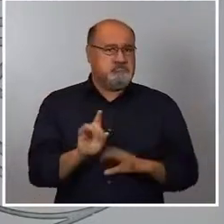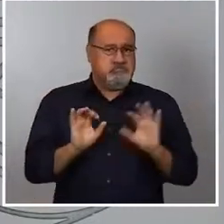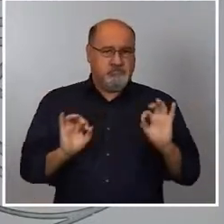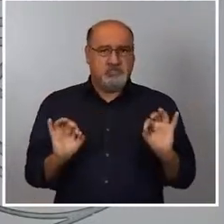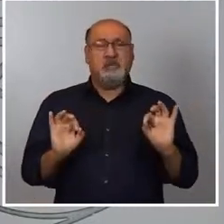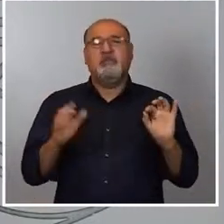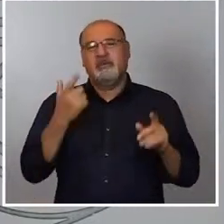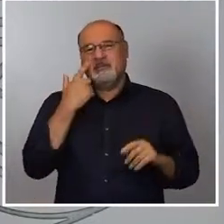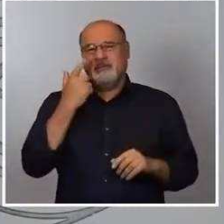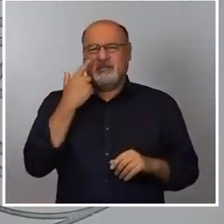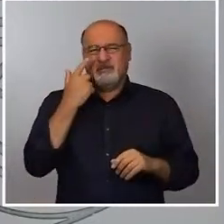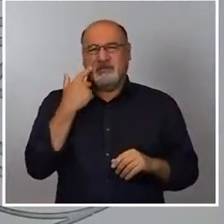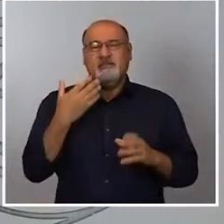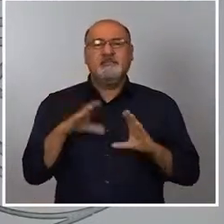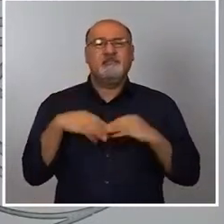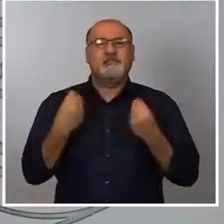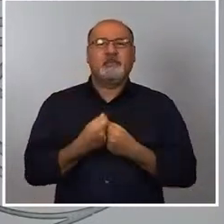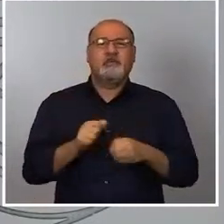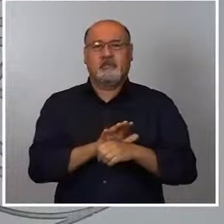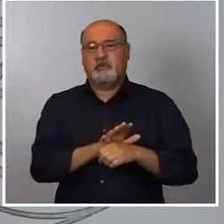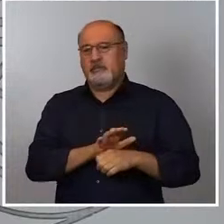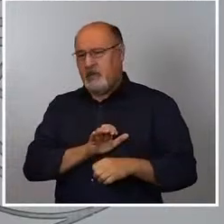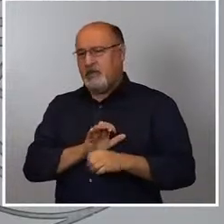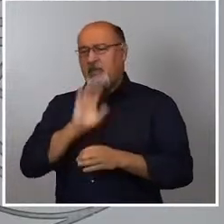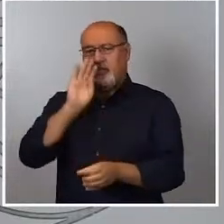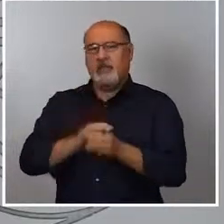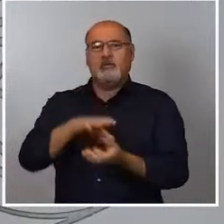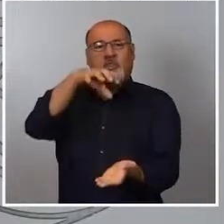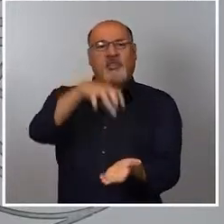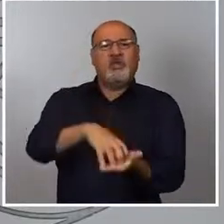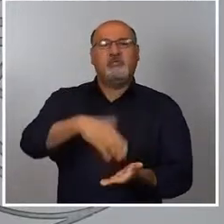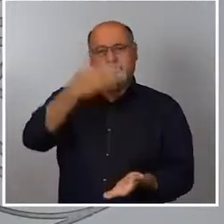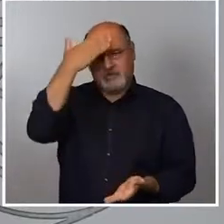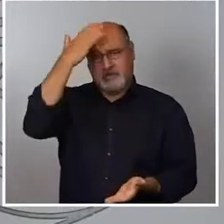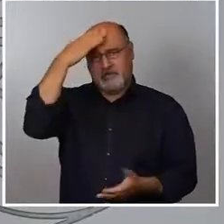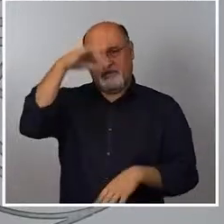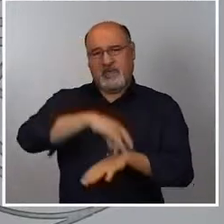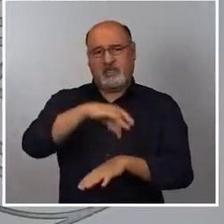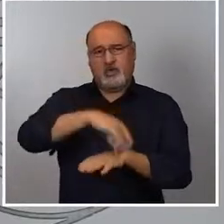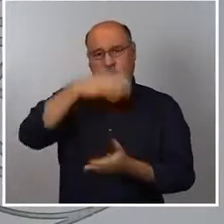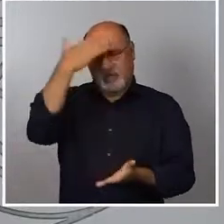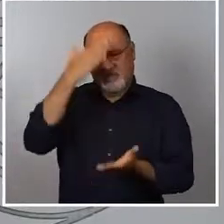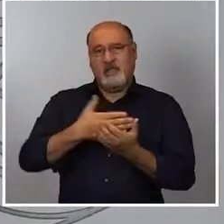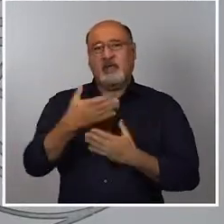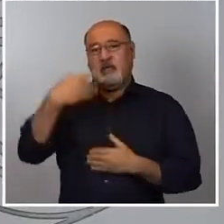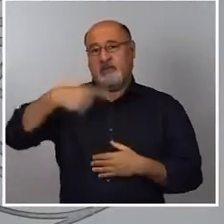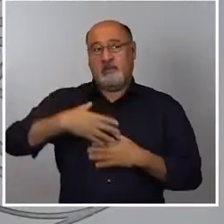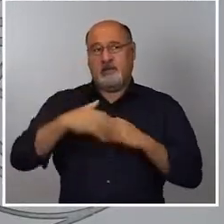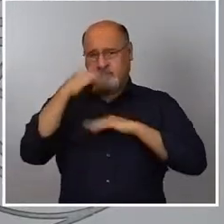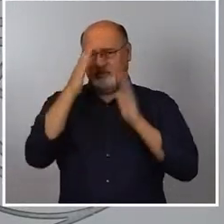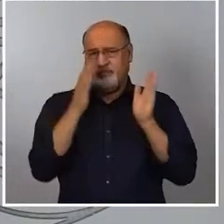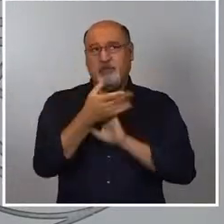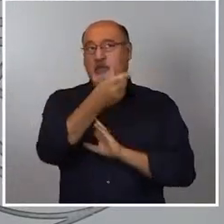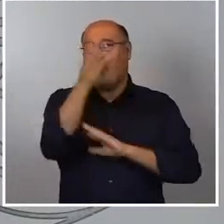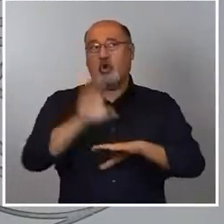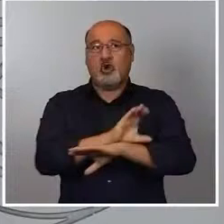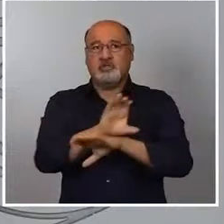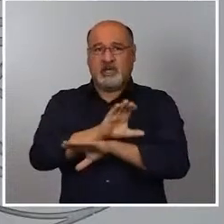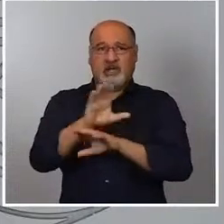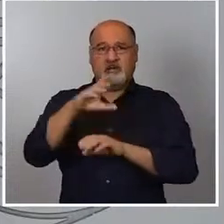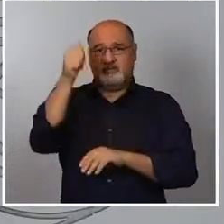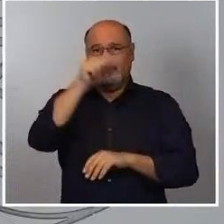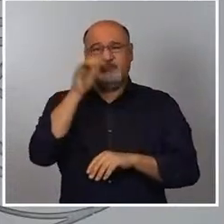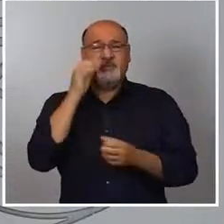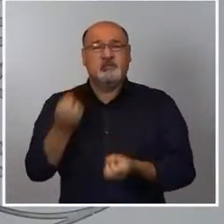incremento de casos en atención primaria como se han manifestado los consejeros y cosas era en este consejo interterritorial